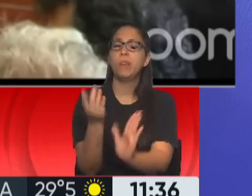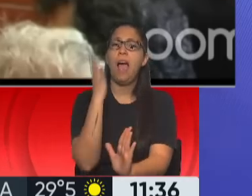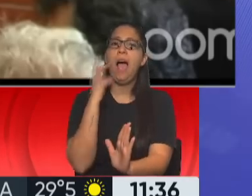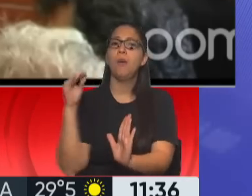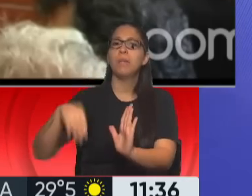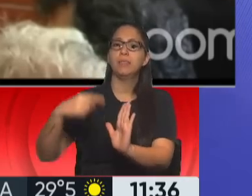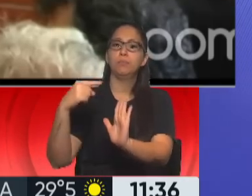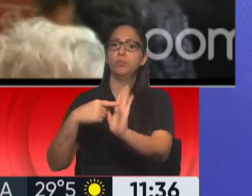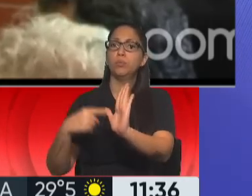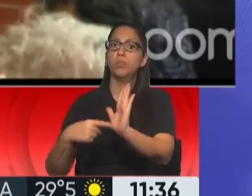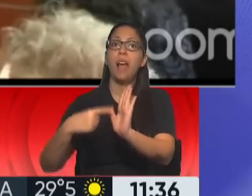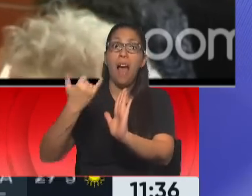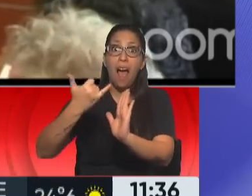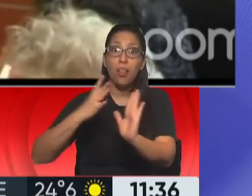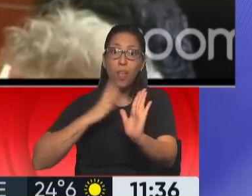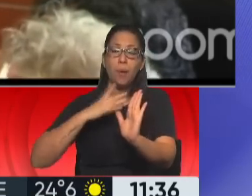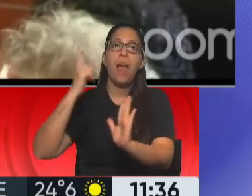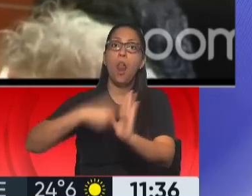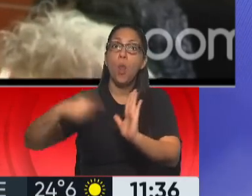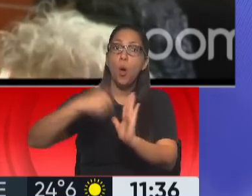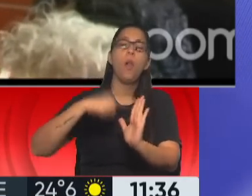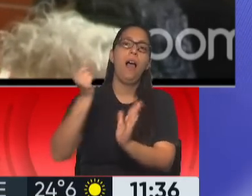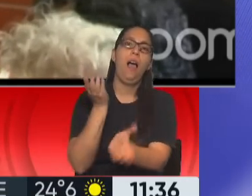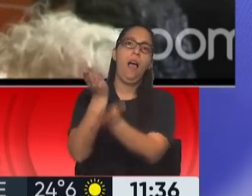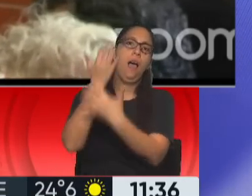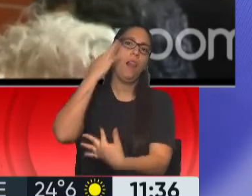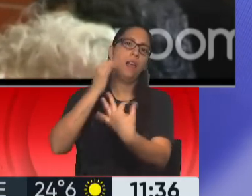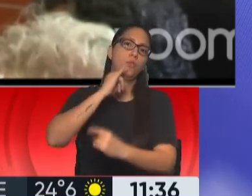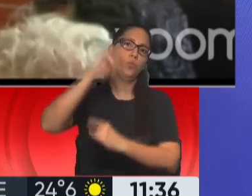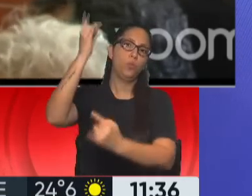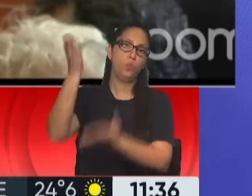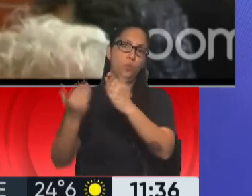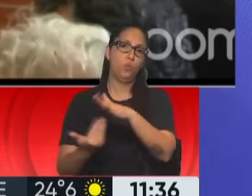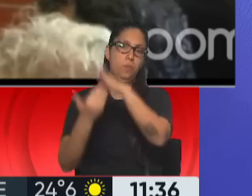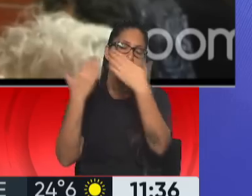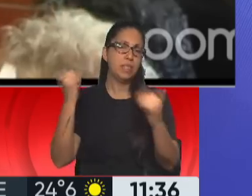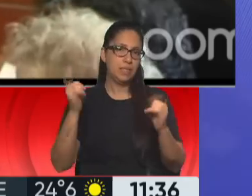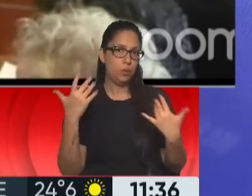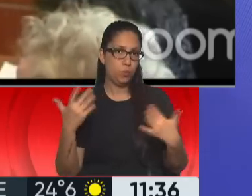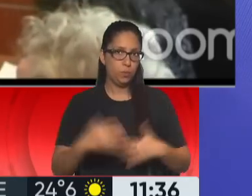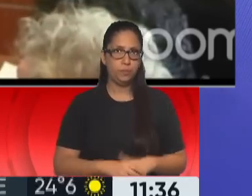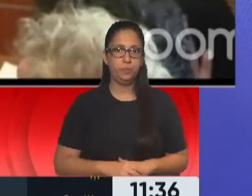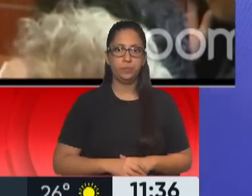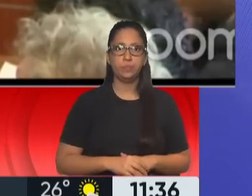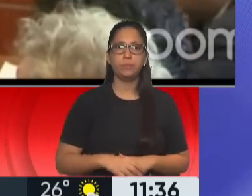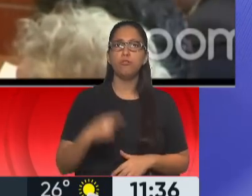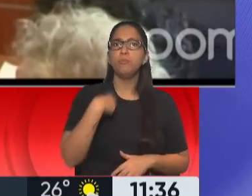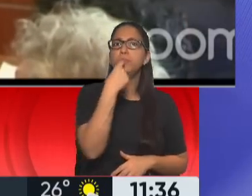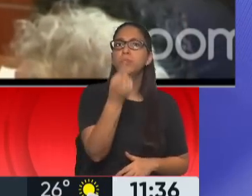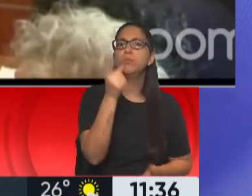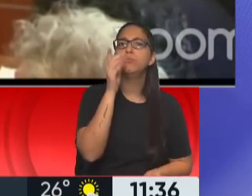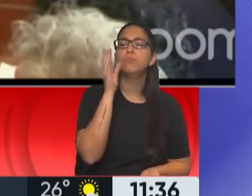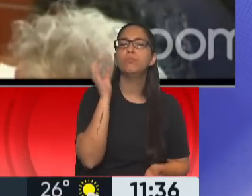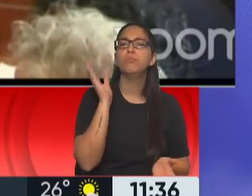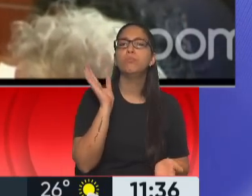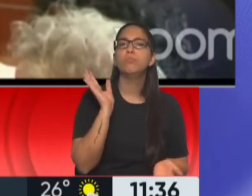por la otra, y bueno, y después le van a dictar a la Corte Suprema de Justicia, por supuesto. La pregunta estaba relacionada con el documento que fue